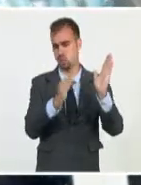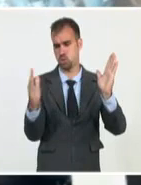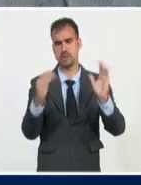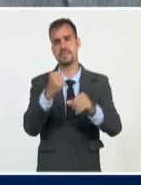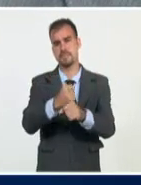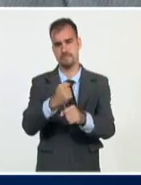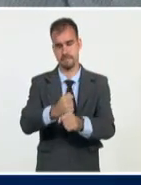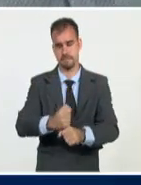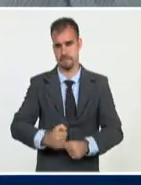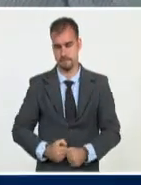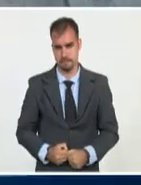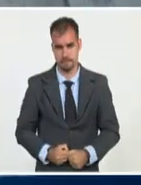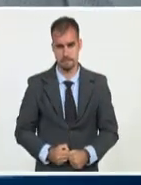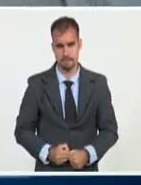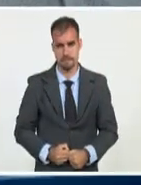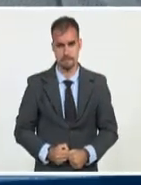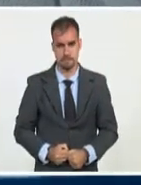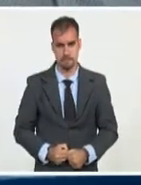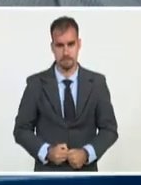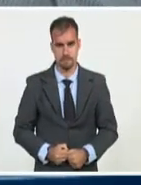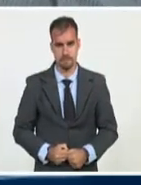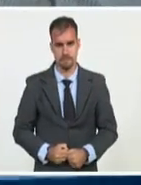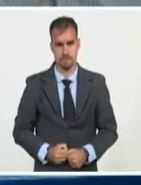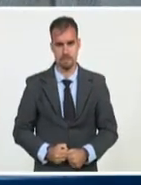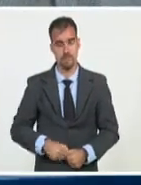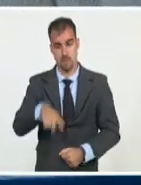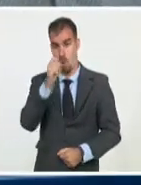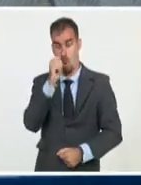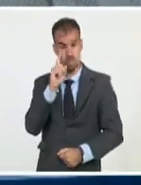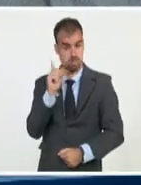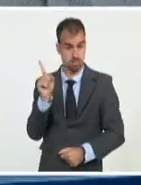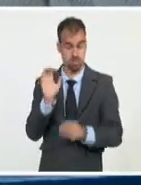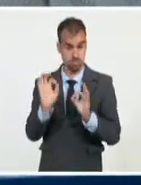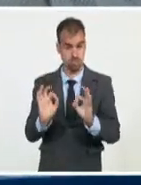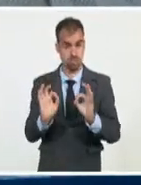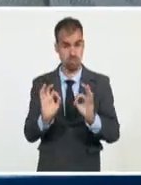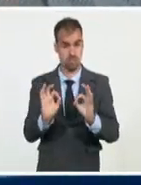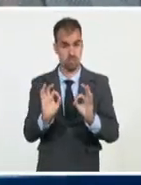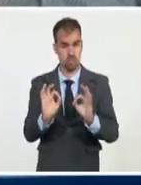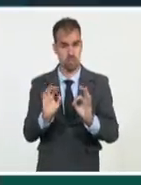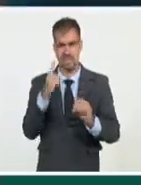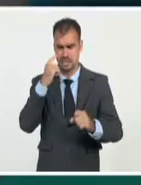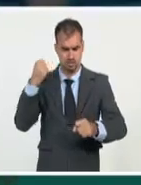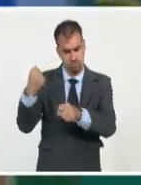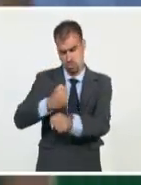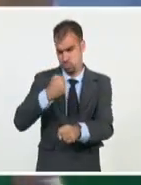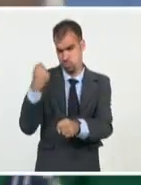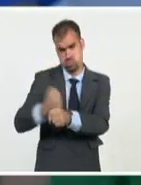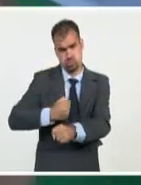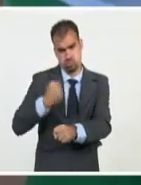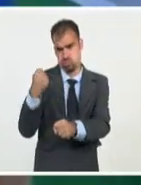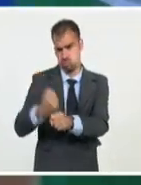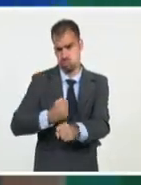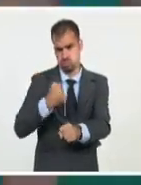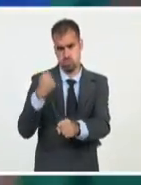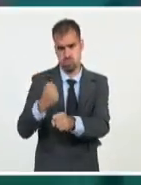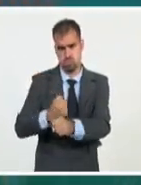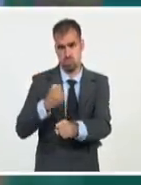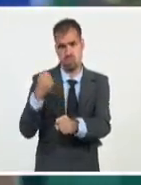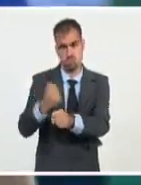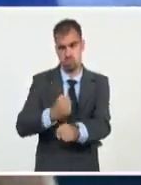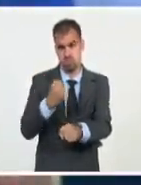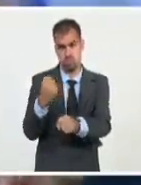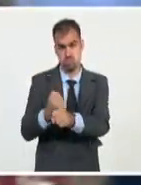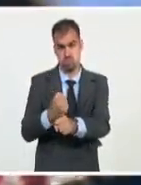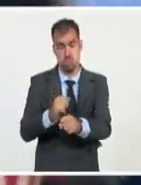De manera especial, el compañero Ernesto Reynoso no descansó ni un solo día hasta lograr la culminación